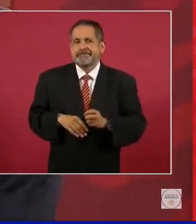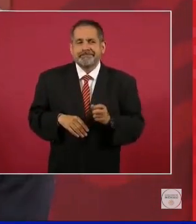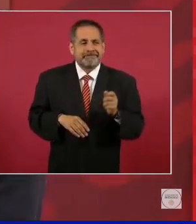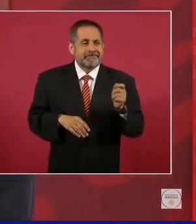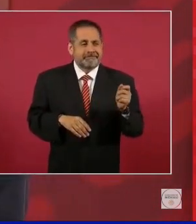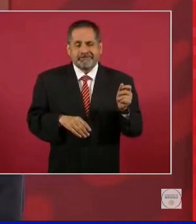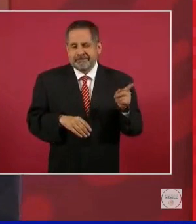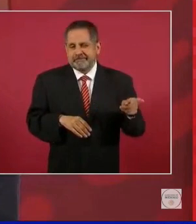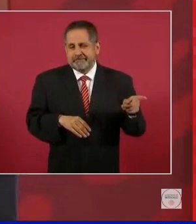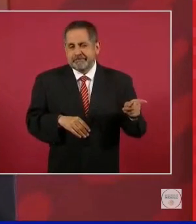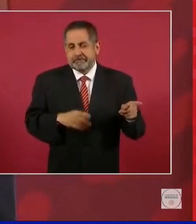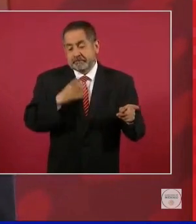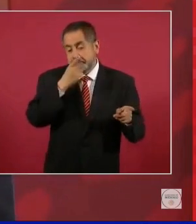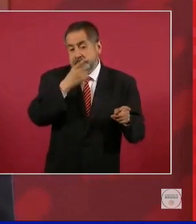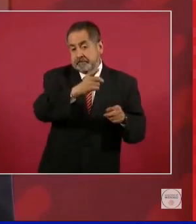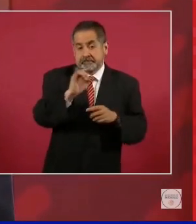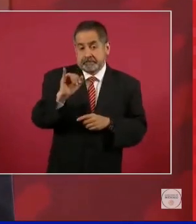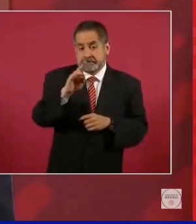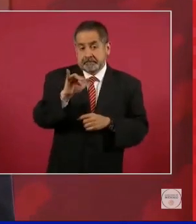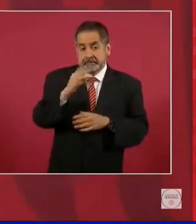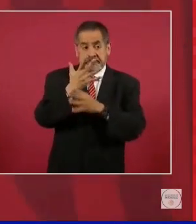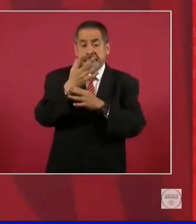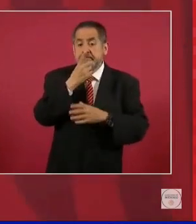como secreto